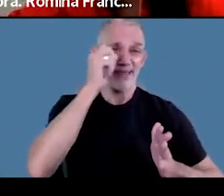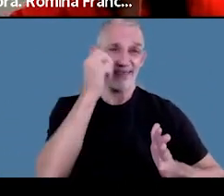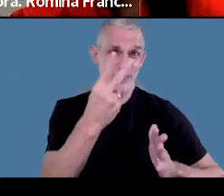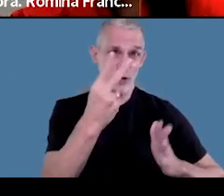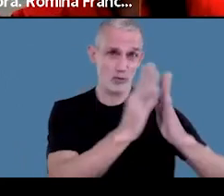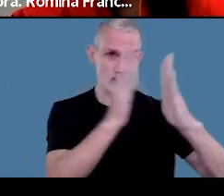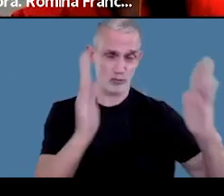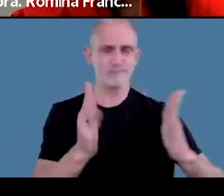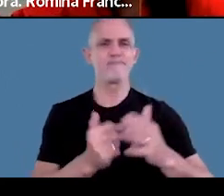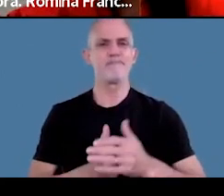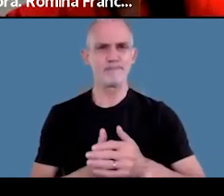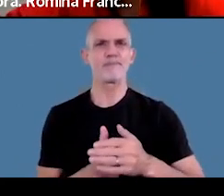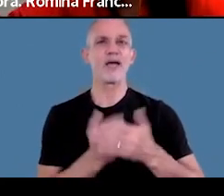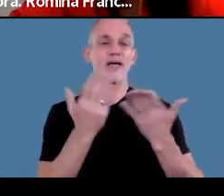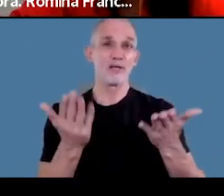a